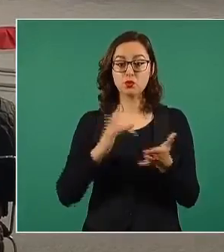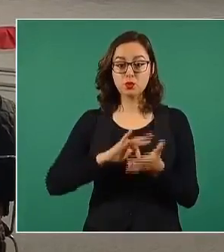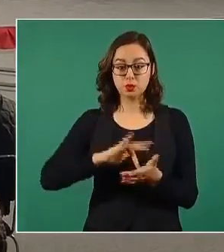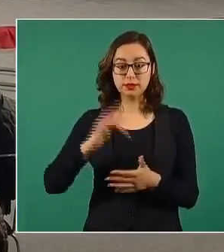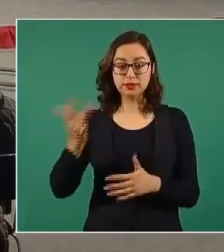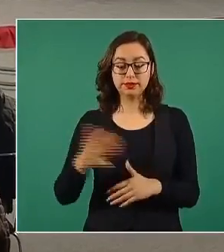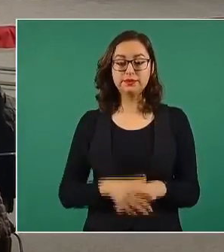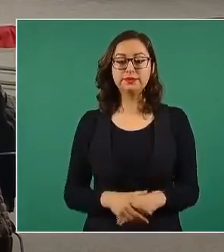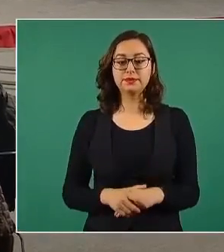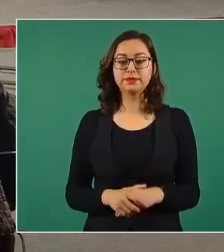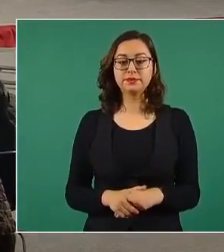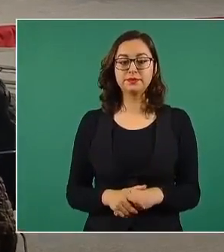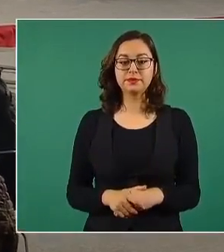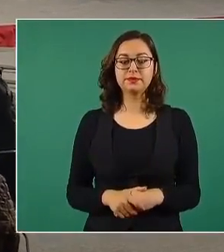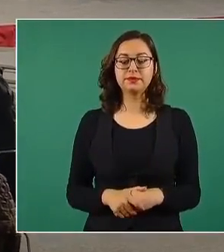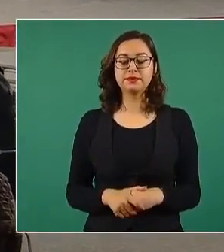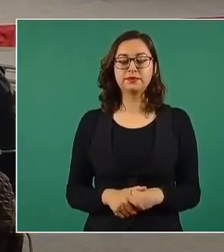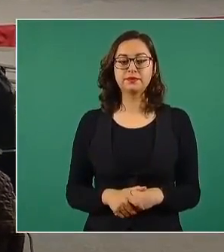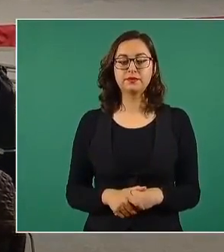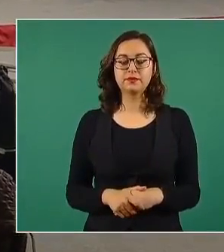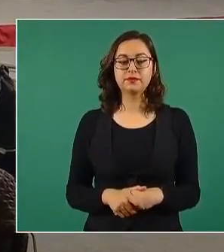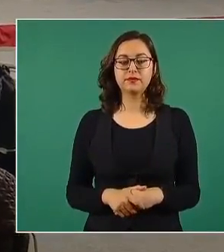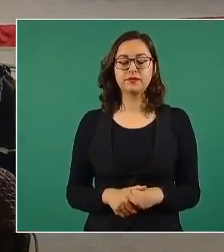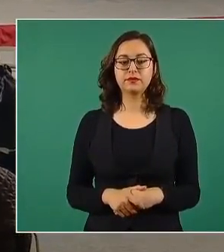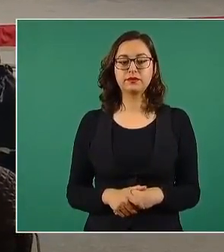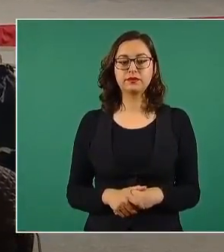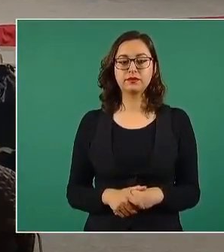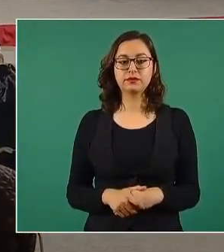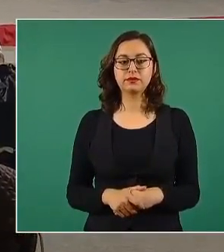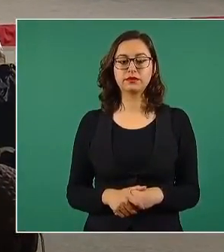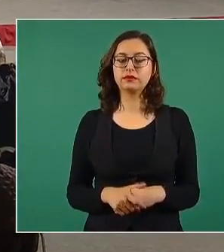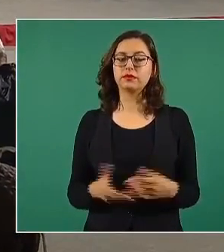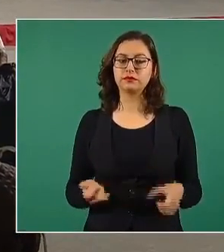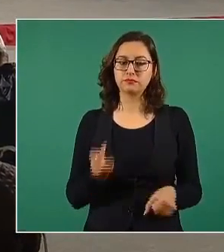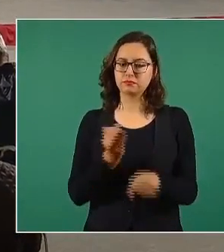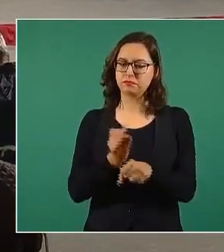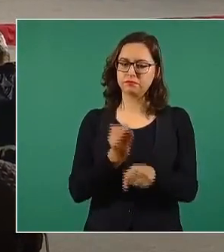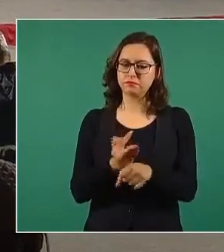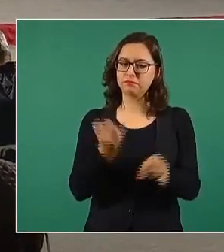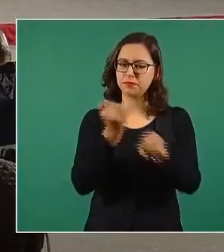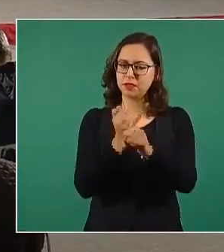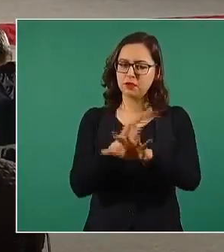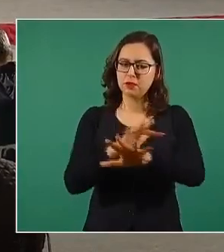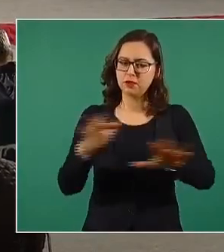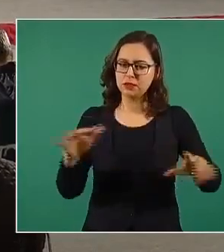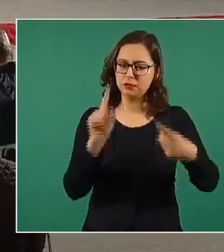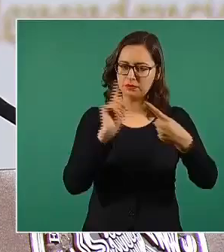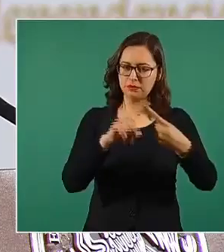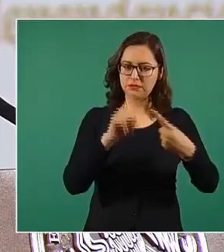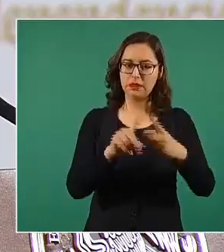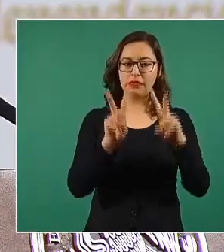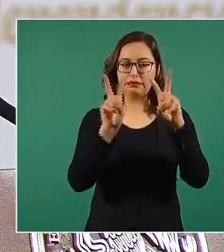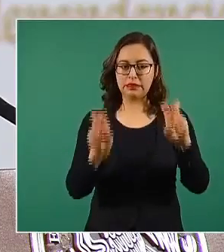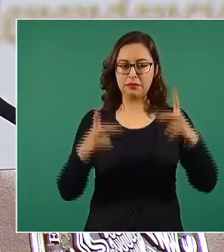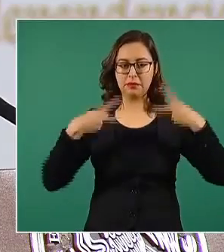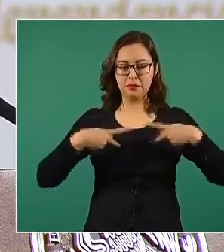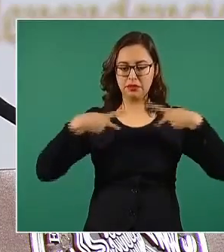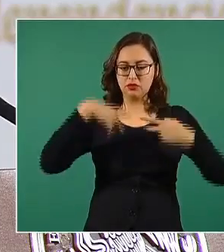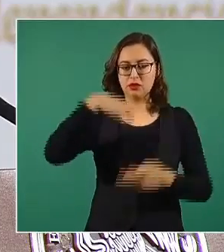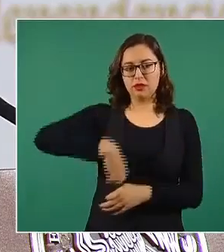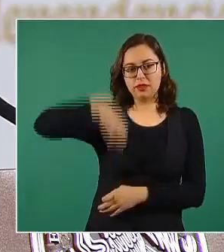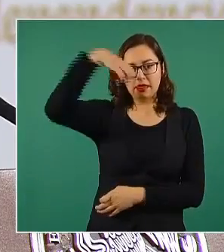dar previamente un informe sobre el avance de la incorporación de los adultos mayores de